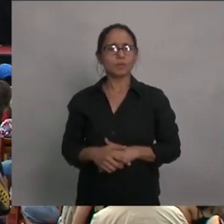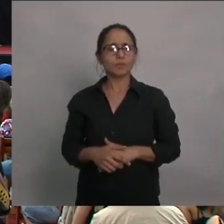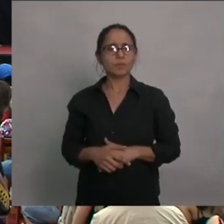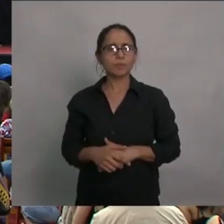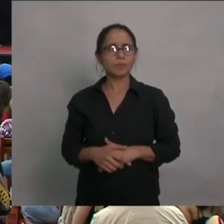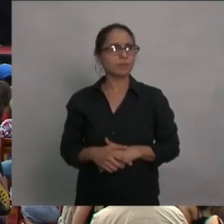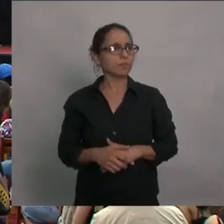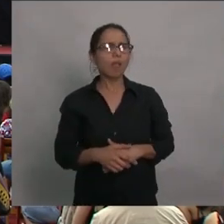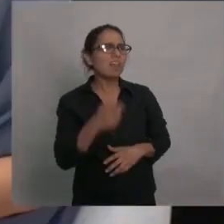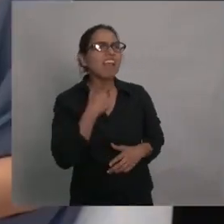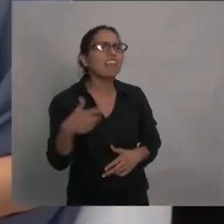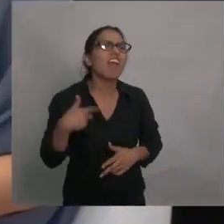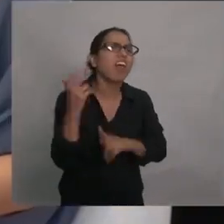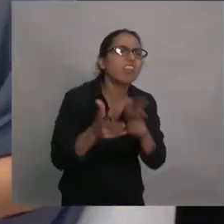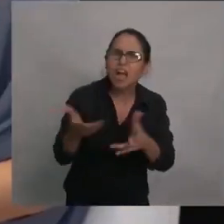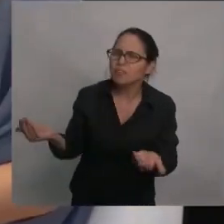¿Y qué quieres que diga?